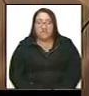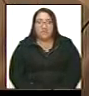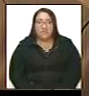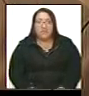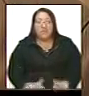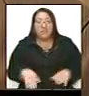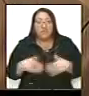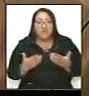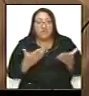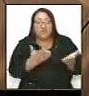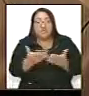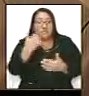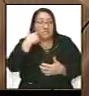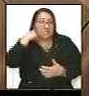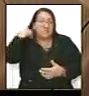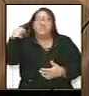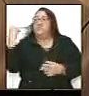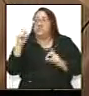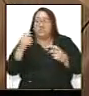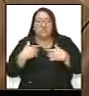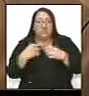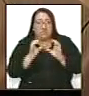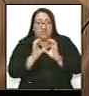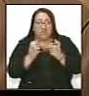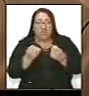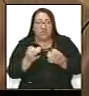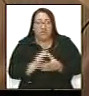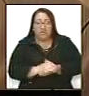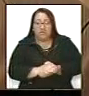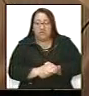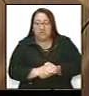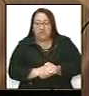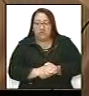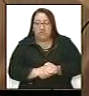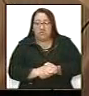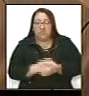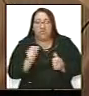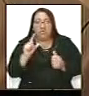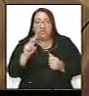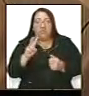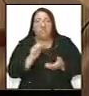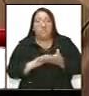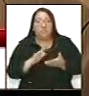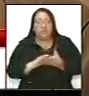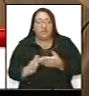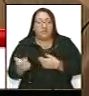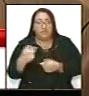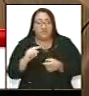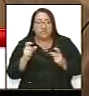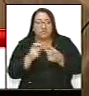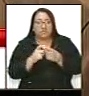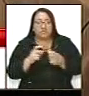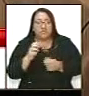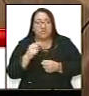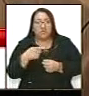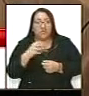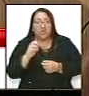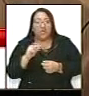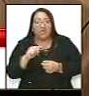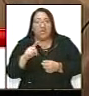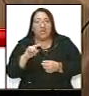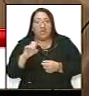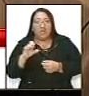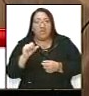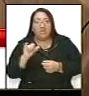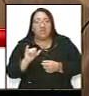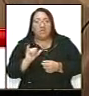Le damos la bienvenida. No teniendo el quórum reglamentario y con dos licencias presentadas a la fecha, el congresista González Ardiles y el